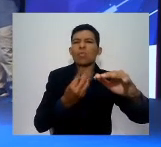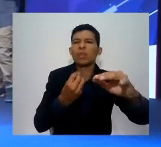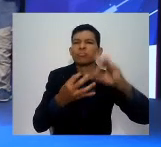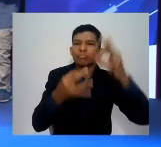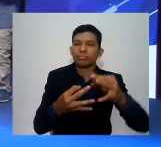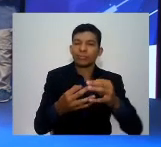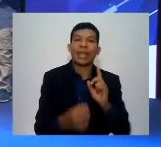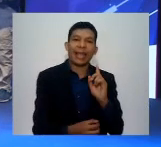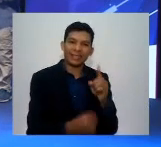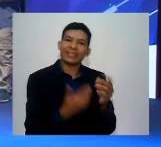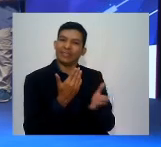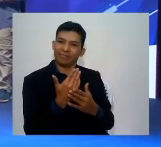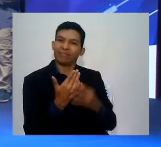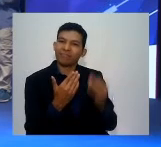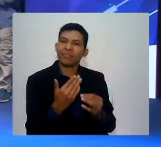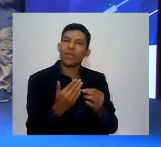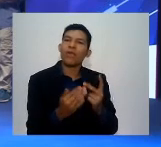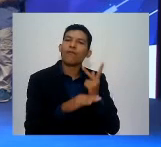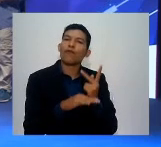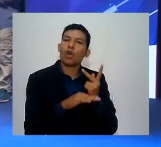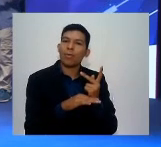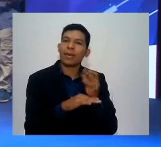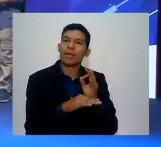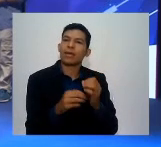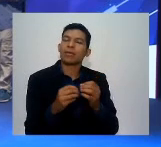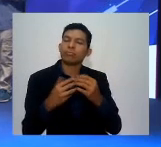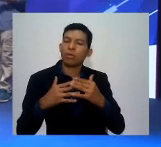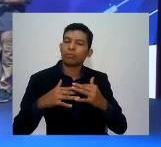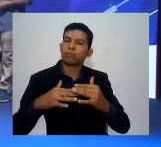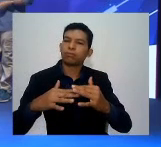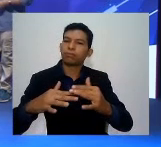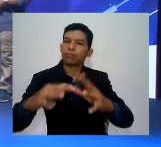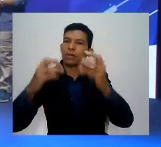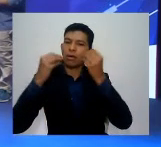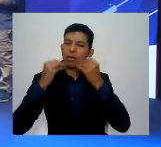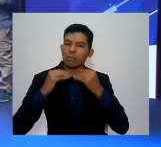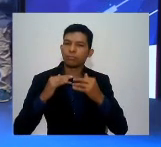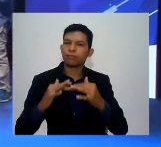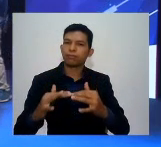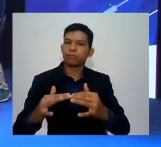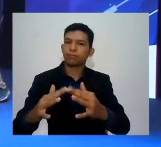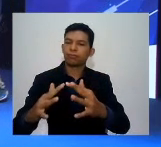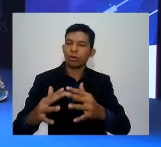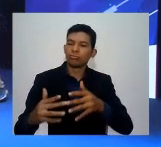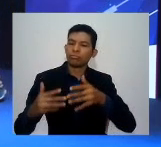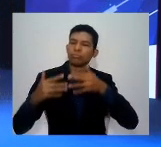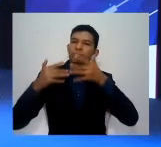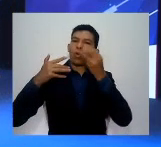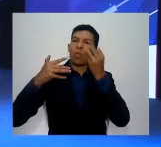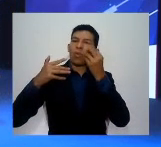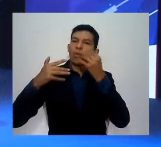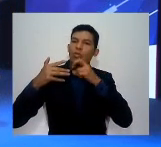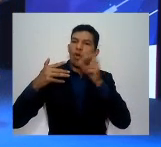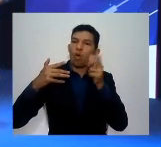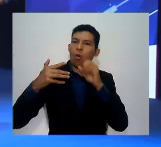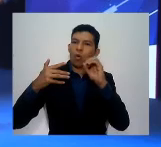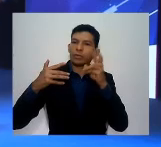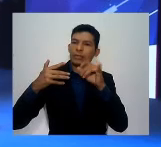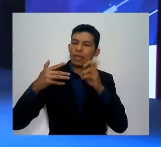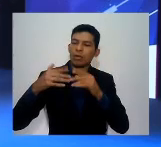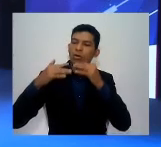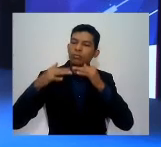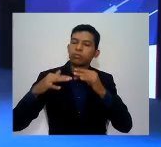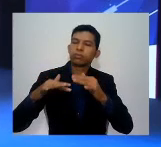colchoncitos, cuando el bebé respira, eso se siente. Cuando el bebé inhala y exhala, eso se siente dentro del colchón. Y hay otros que los ponen en la barriguita,